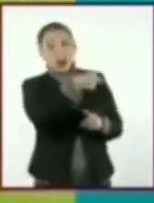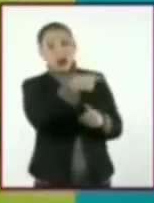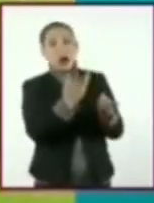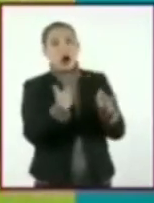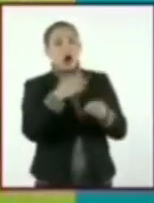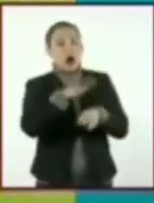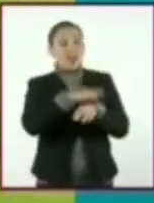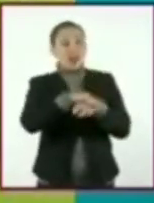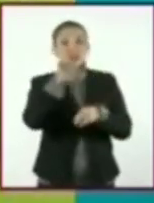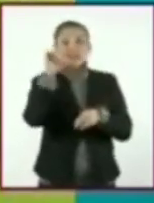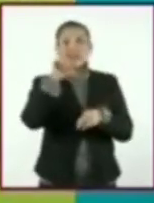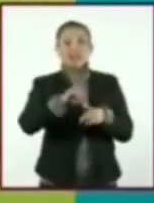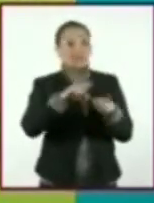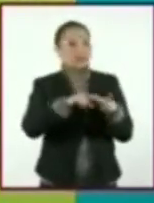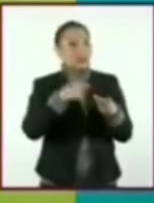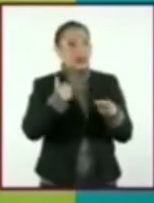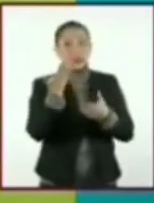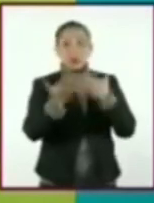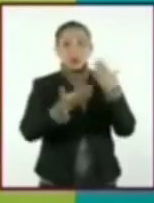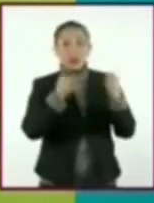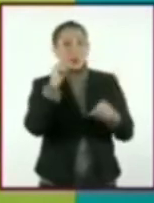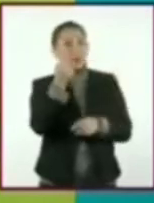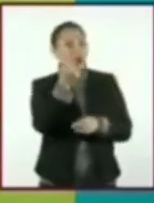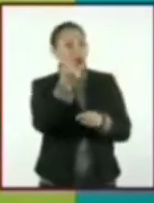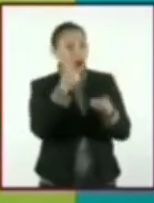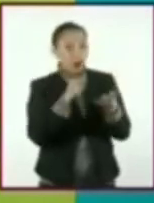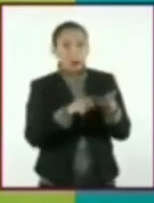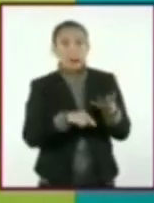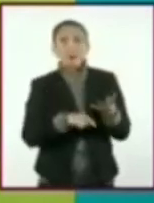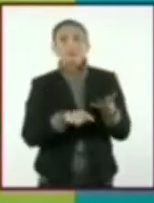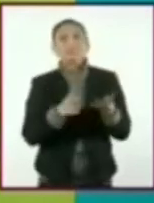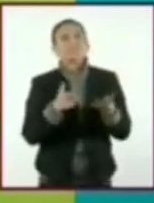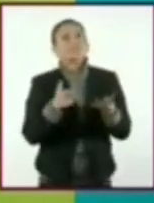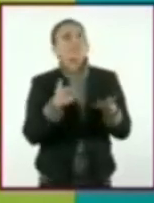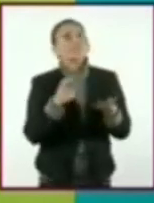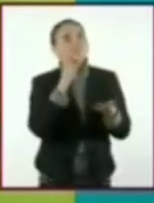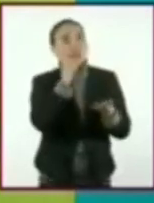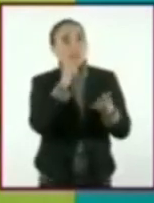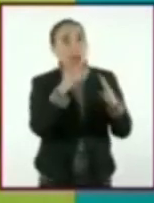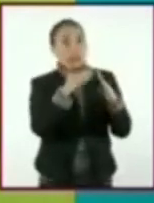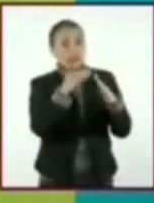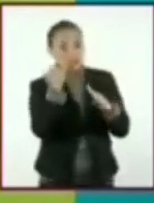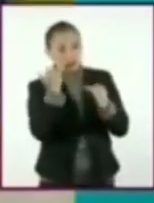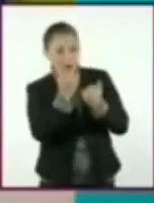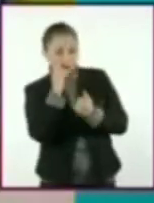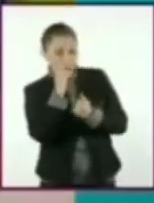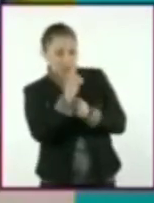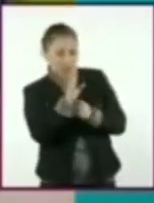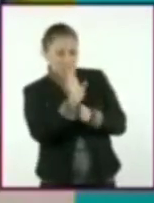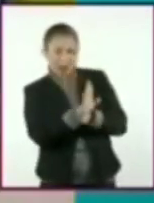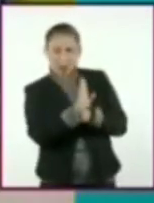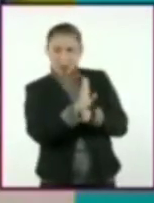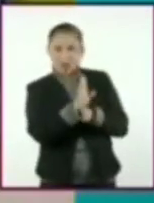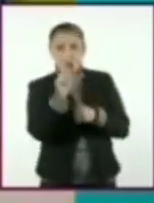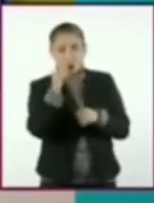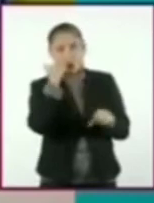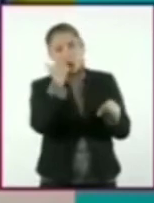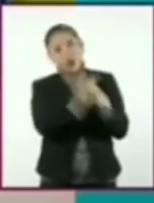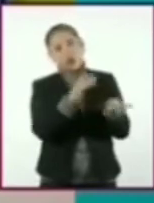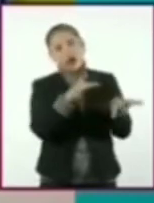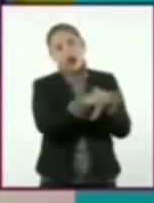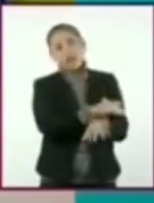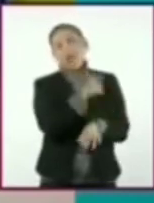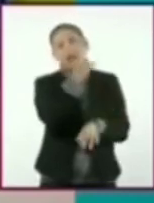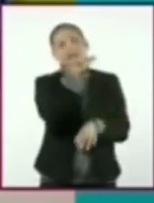tiene bajas calificaciones, bajo rendimiento escolar, en la casa igual lo ves como... Tú te das cuenta cuando